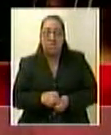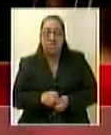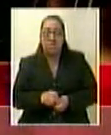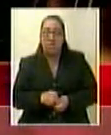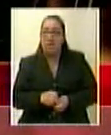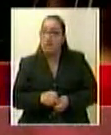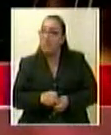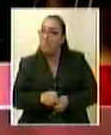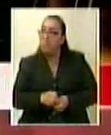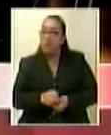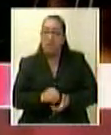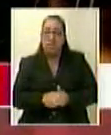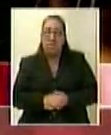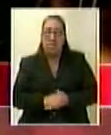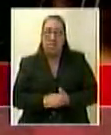Gracias ministro